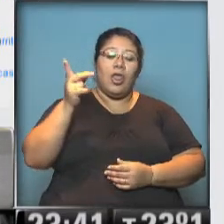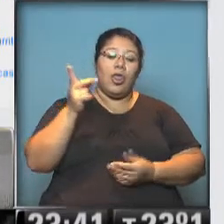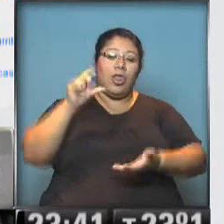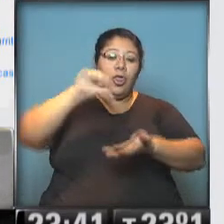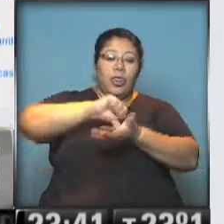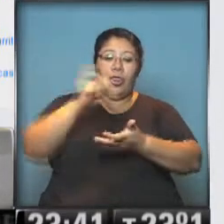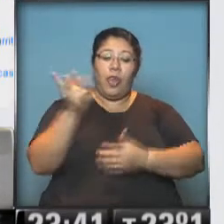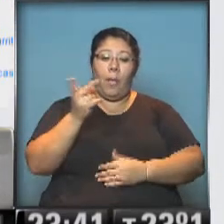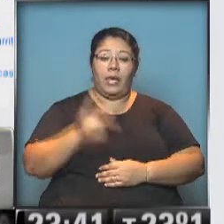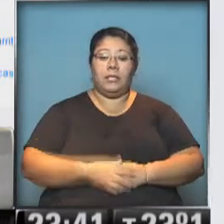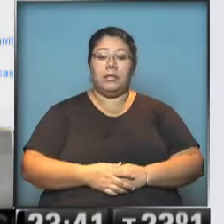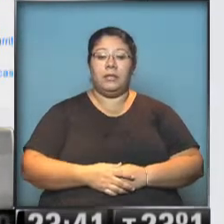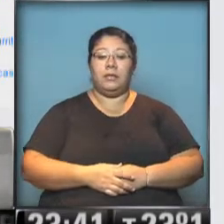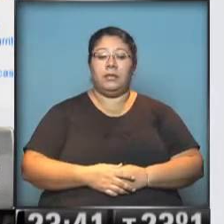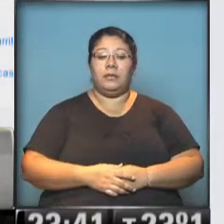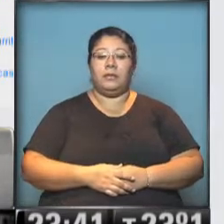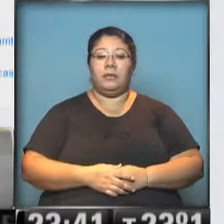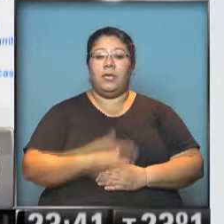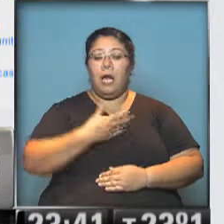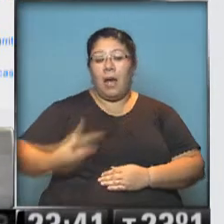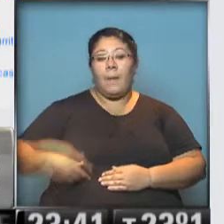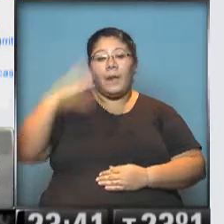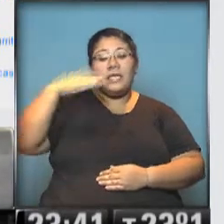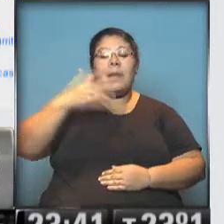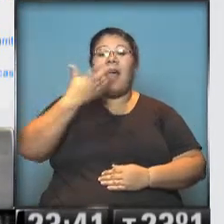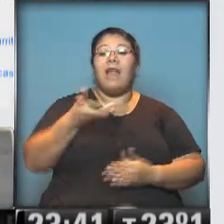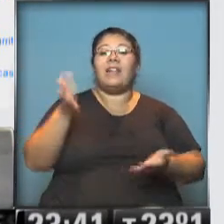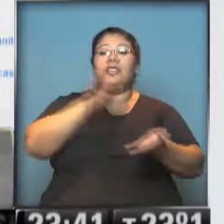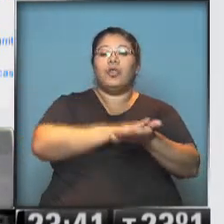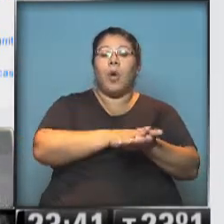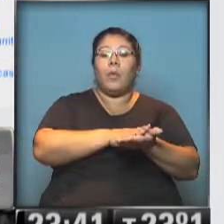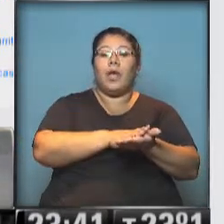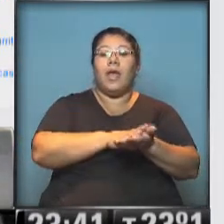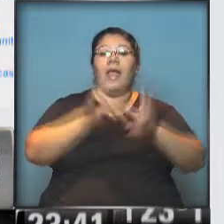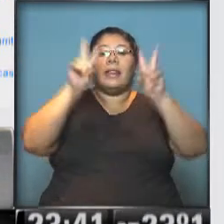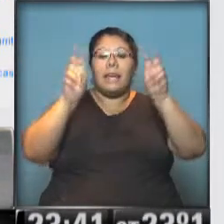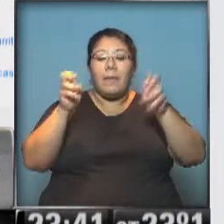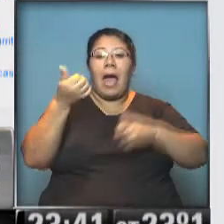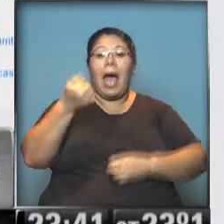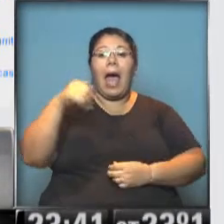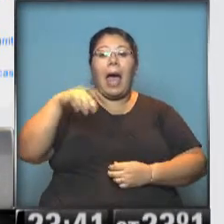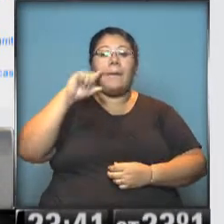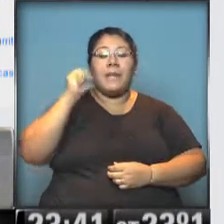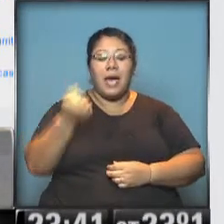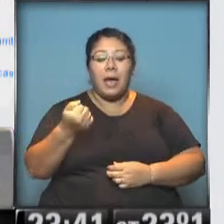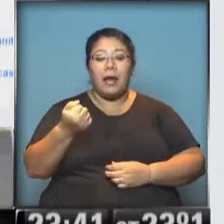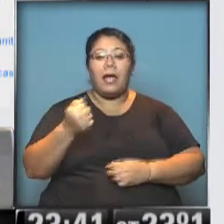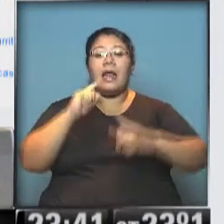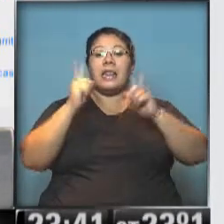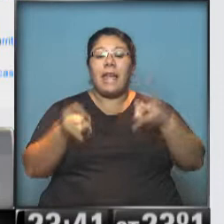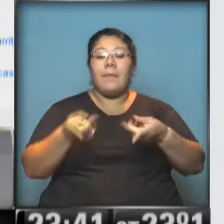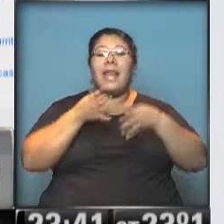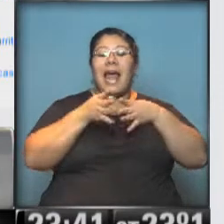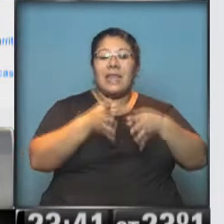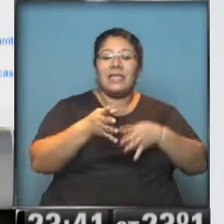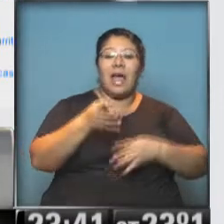textuales que ha utilizado la mandataria nacional para hacer referencia a la causa Amia, también el atentado a la Embajada